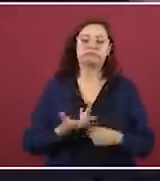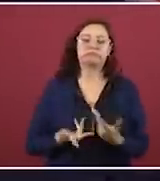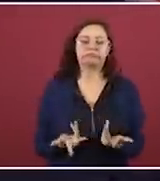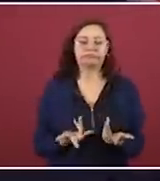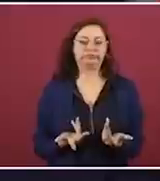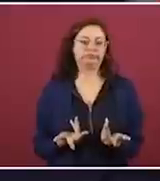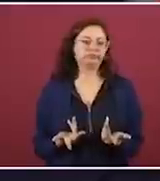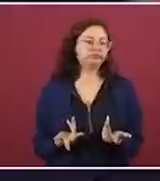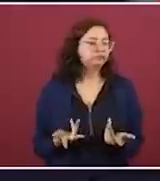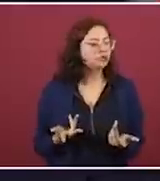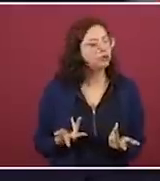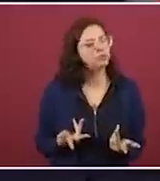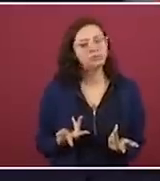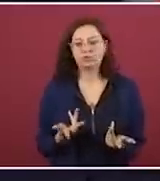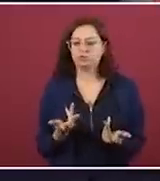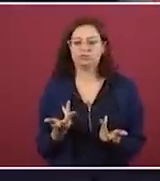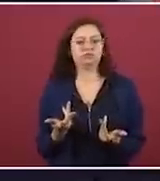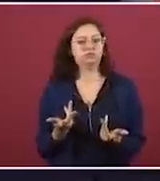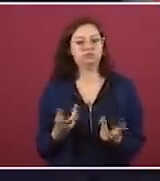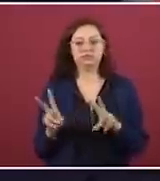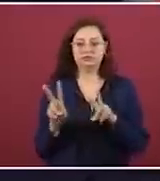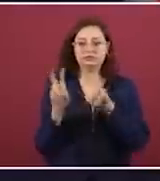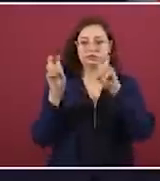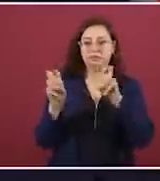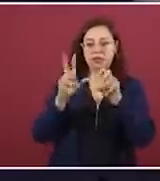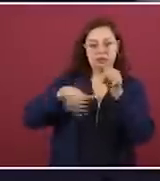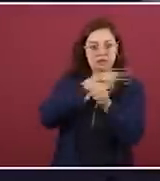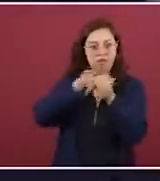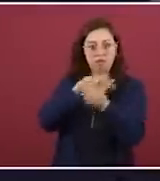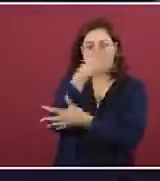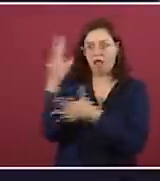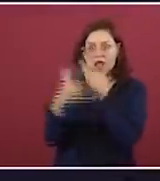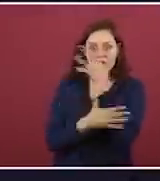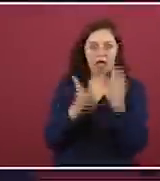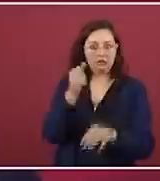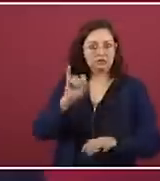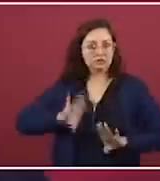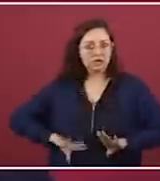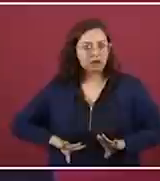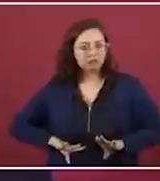porque eso no es un fenómeno natural.